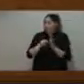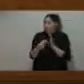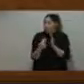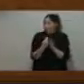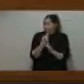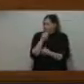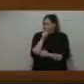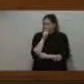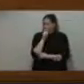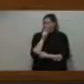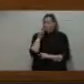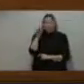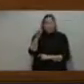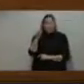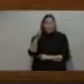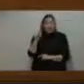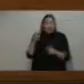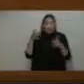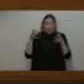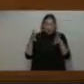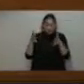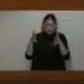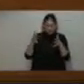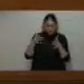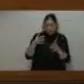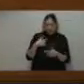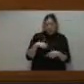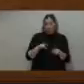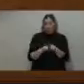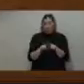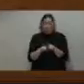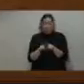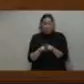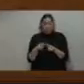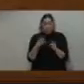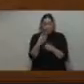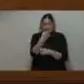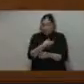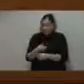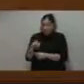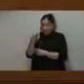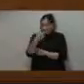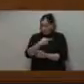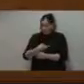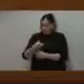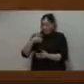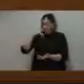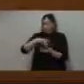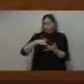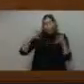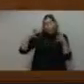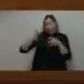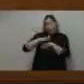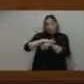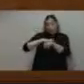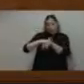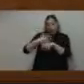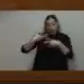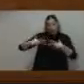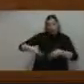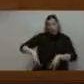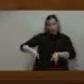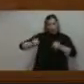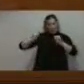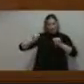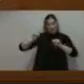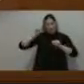usted y a su consejero se le llena la boca cada semana al acabar el Consejo de Gobierno. Que no sabemos muy bien